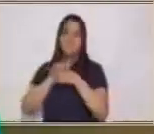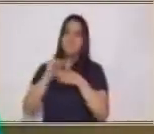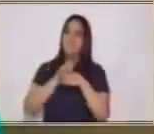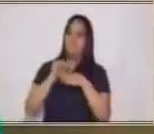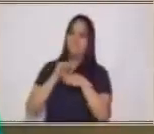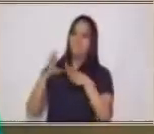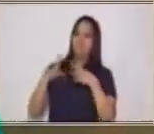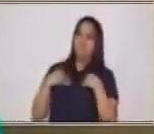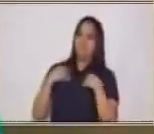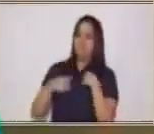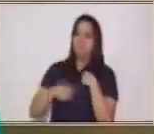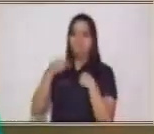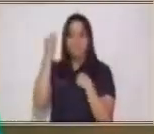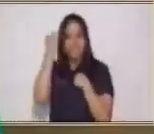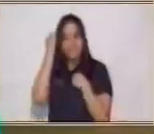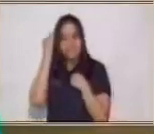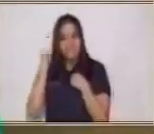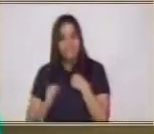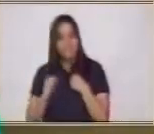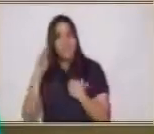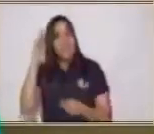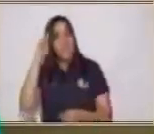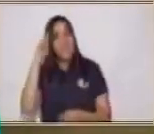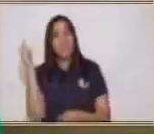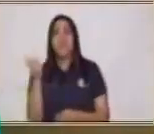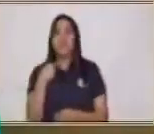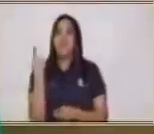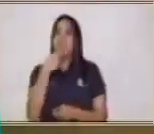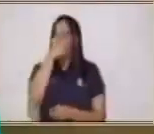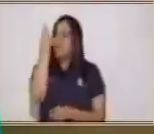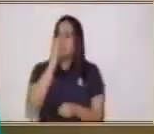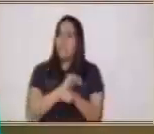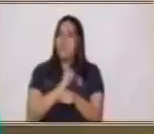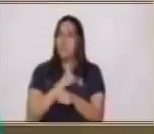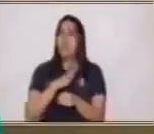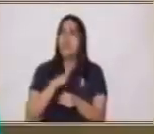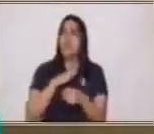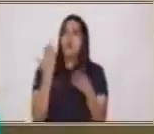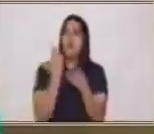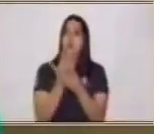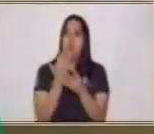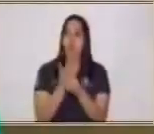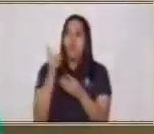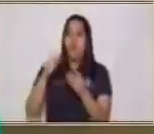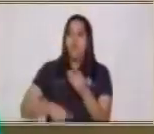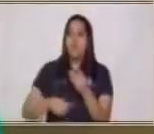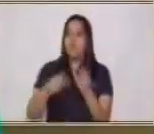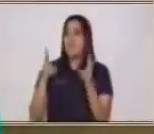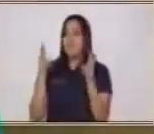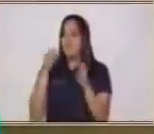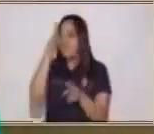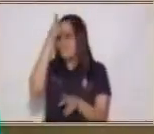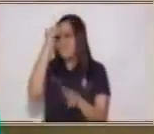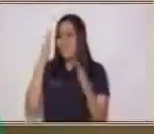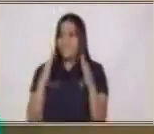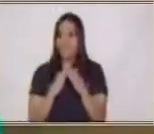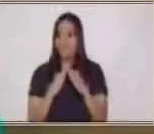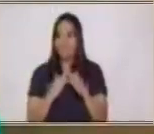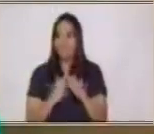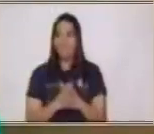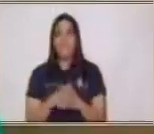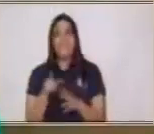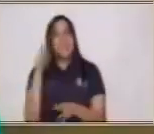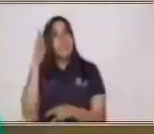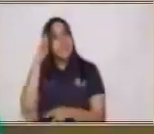ese conocimiento. Recuerda que todos tus trabajos debes de guardarlos en tu portafolio de Aprendo en Casa.